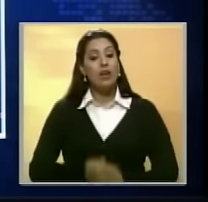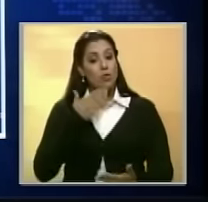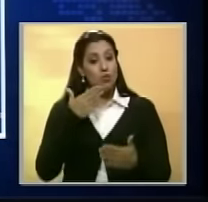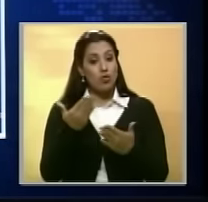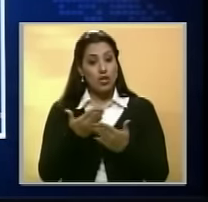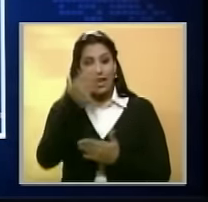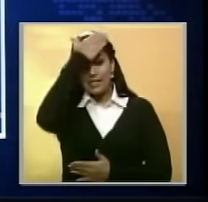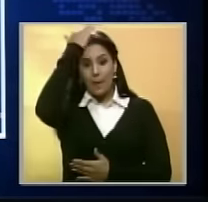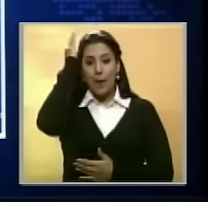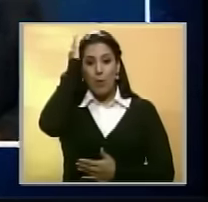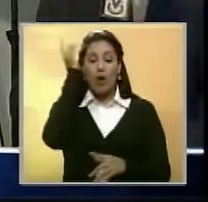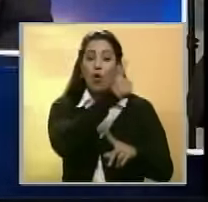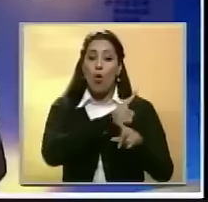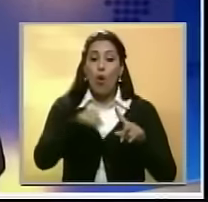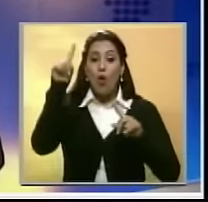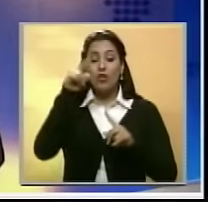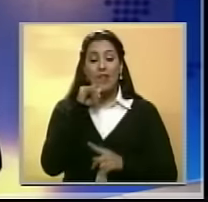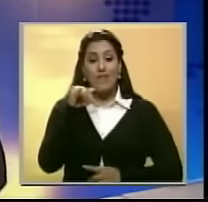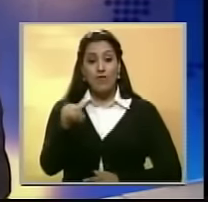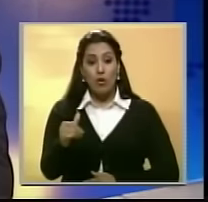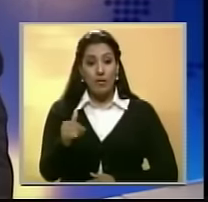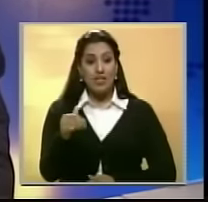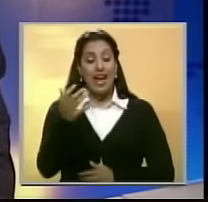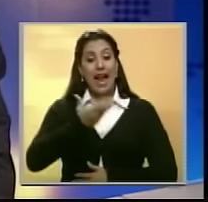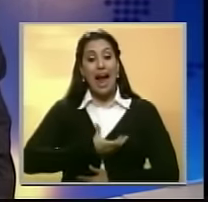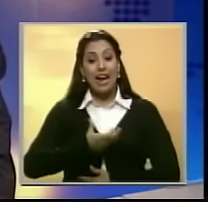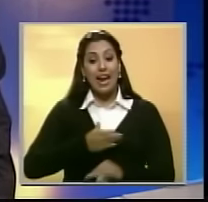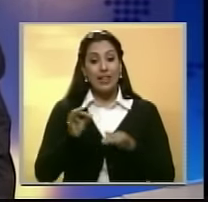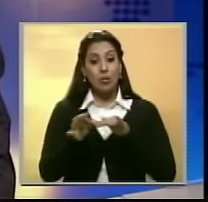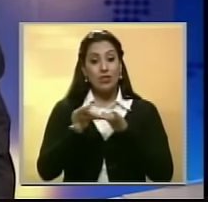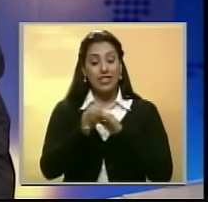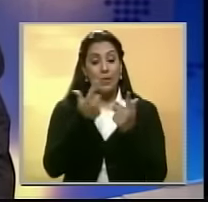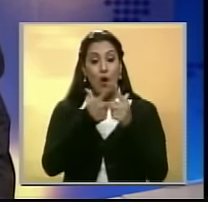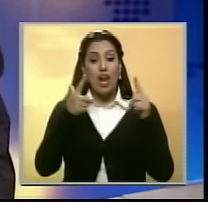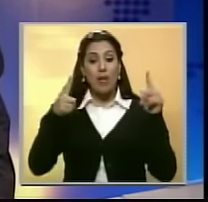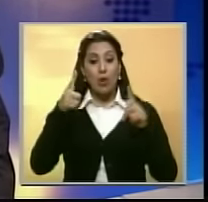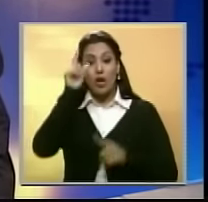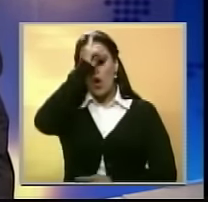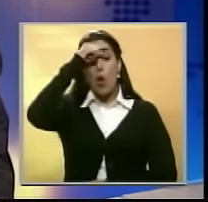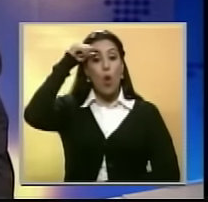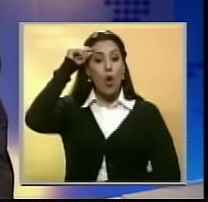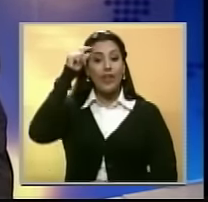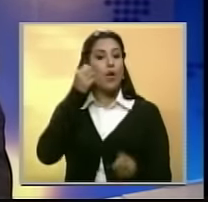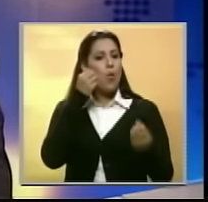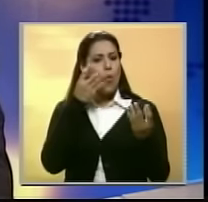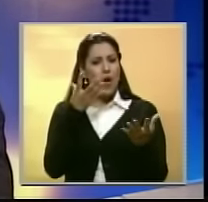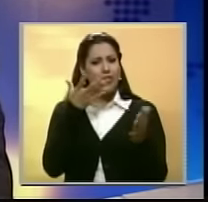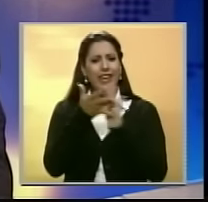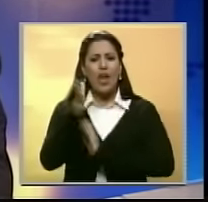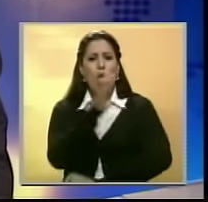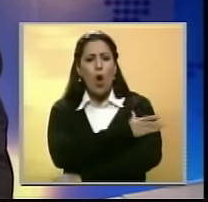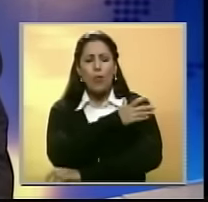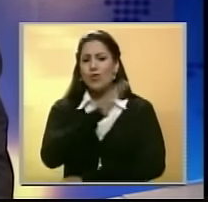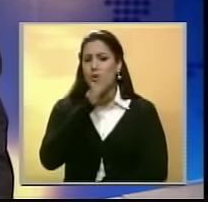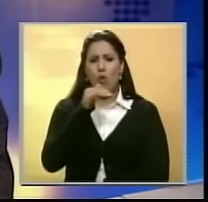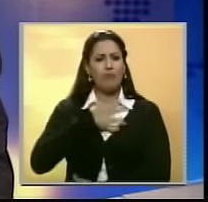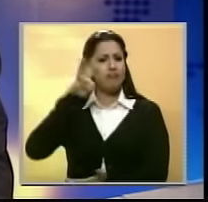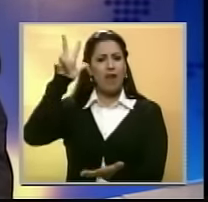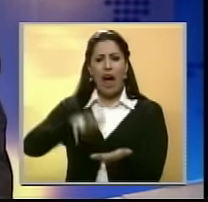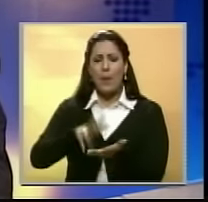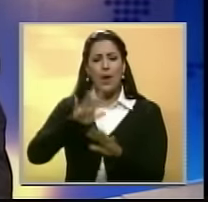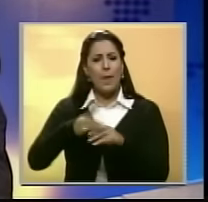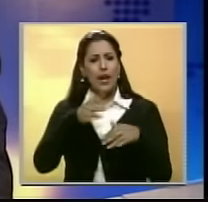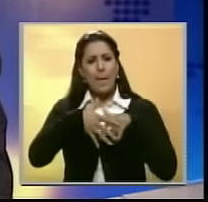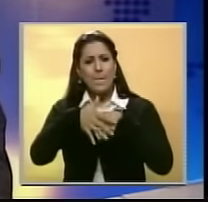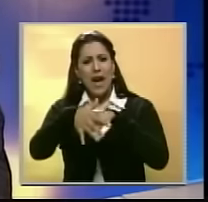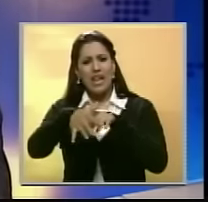Muchísimas gracias, Manuel. Y entre otras informaciones, el alcalde del municipio Libertador, Jorge Rodríguez, aseguró que la oposición no está autorizada para